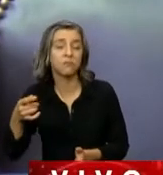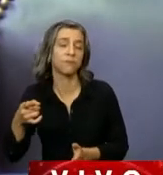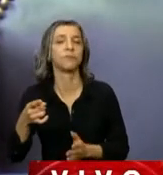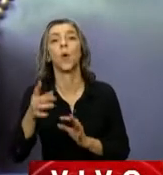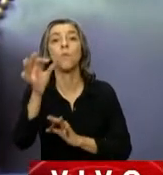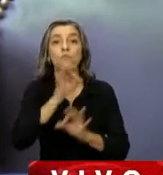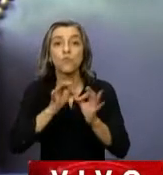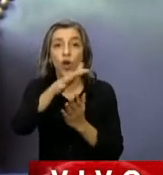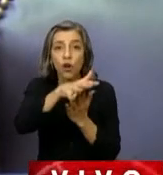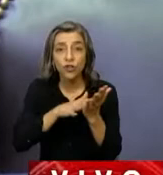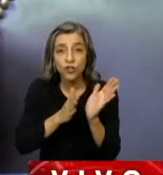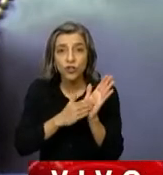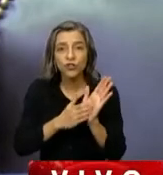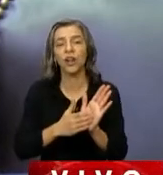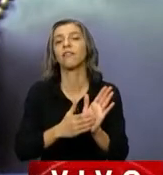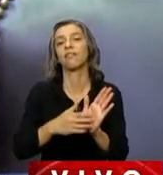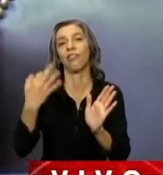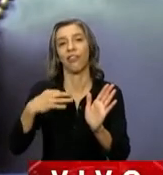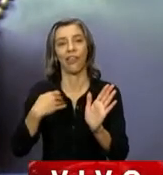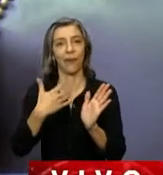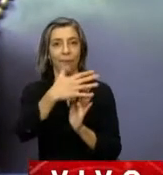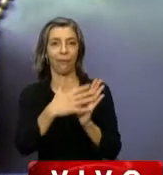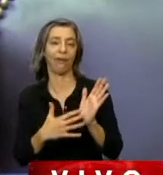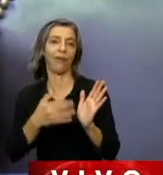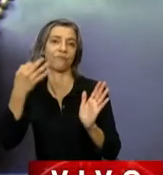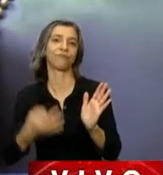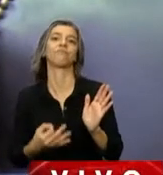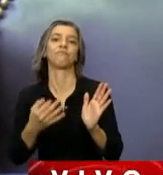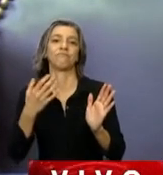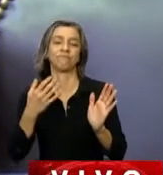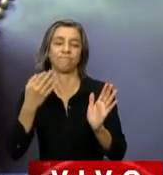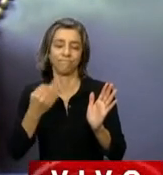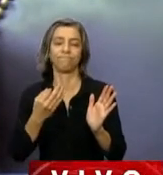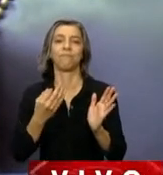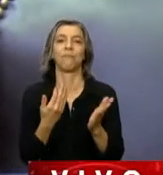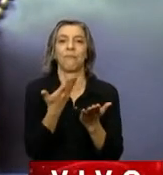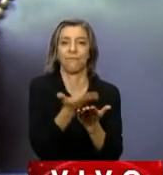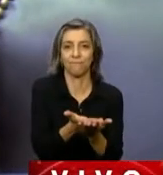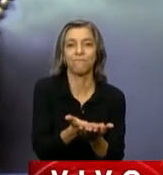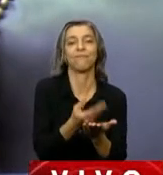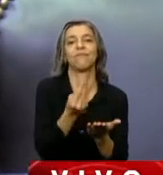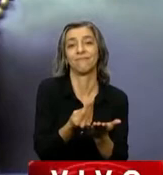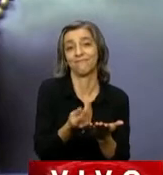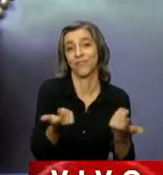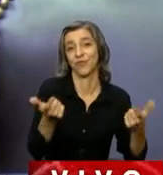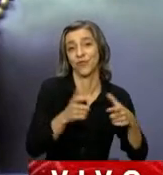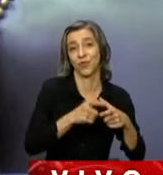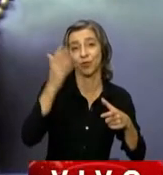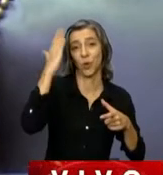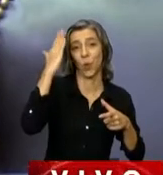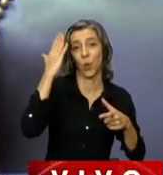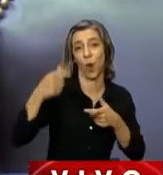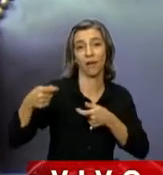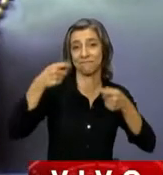proyecto que hubiera sido destinado como corresponde, hubiera tenido giro a la Comisión